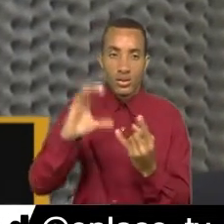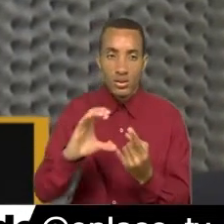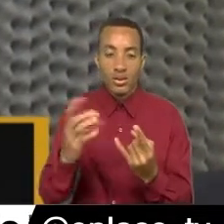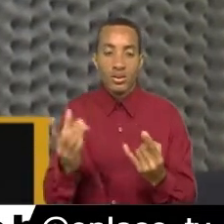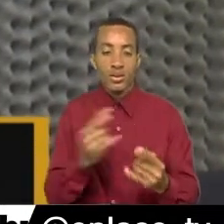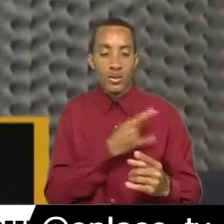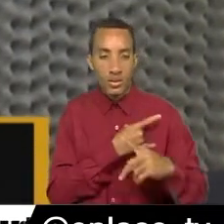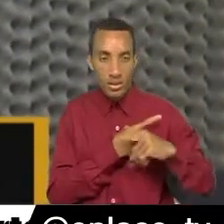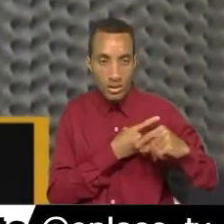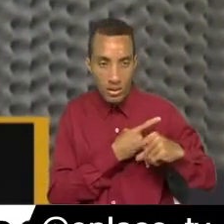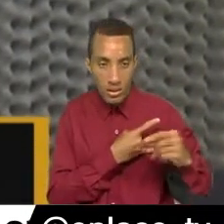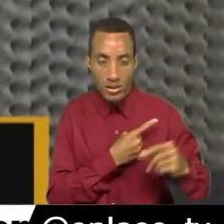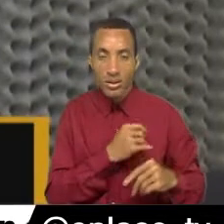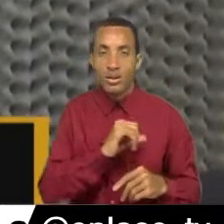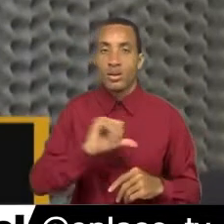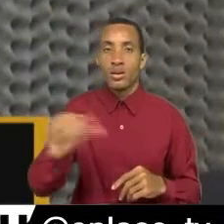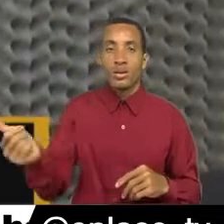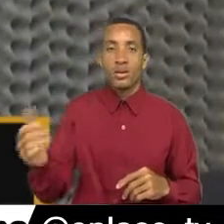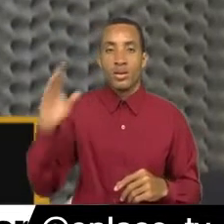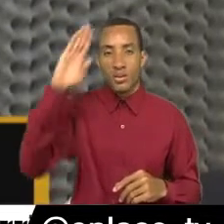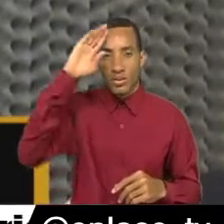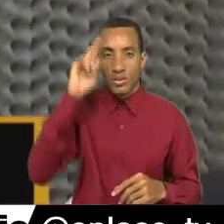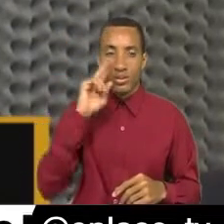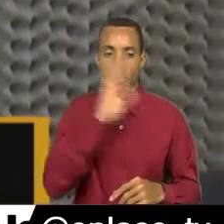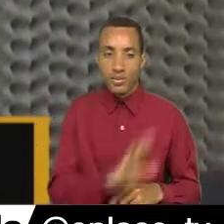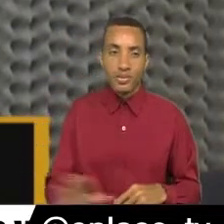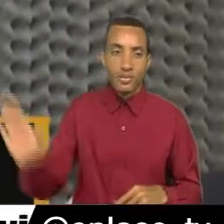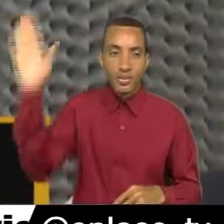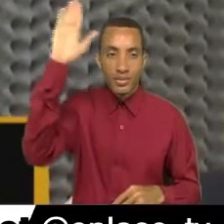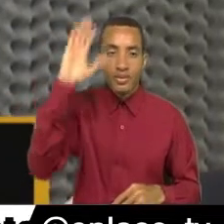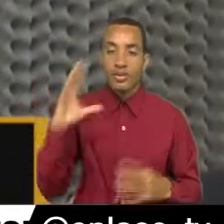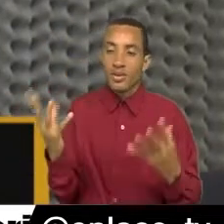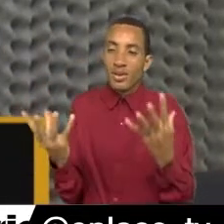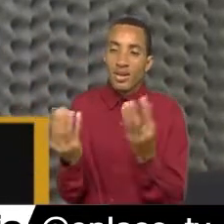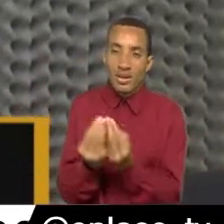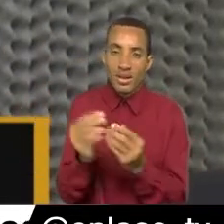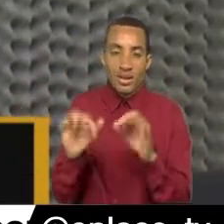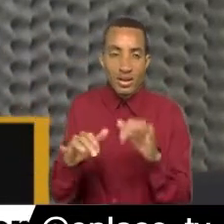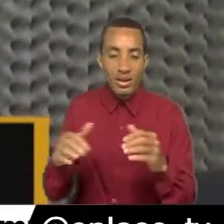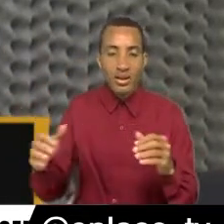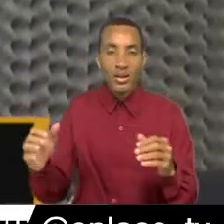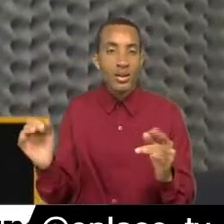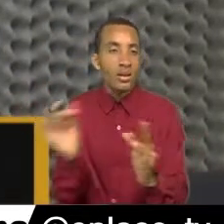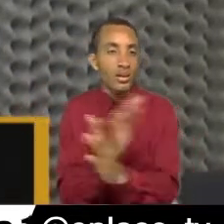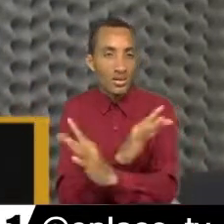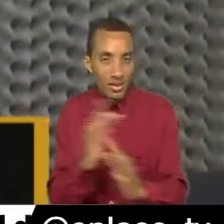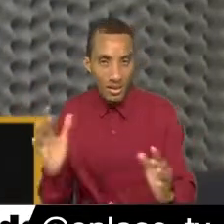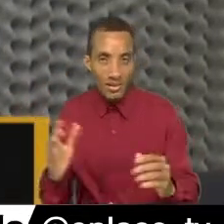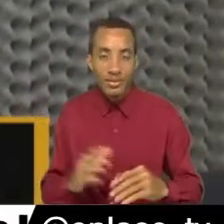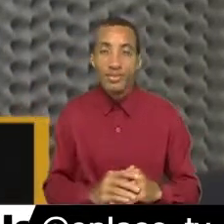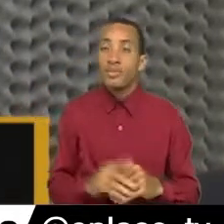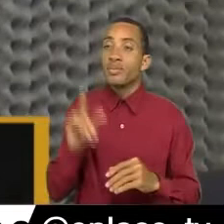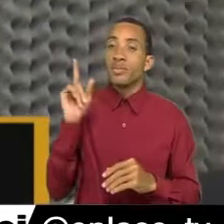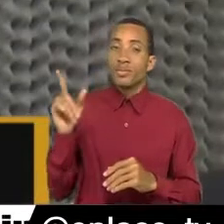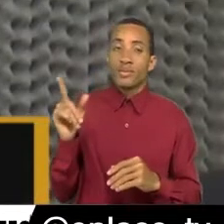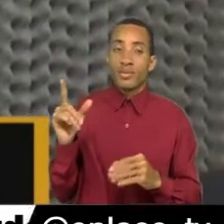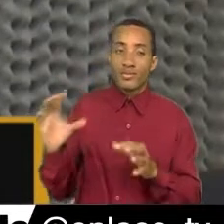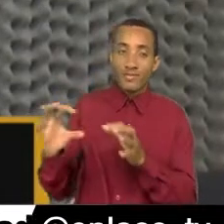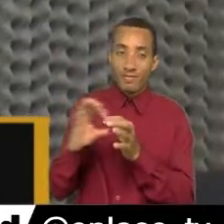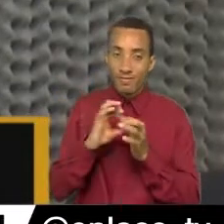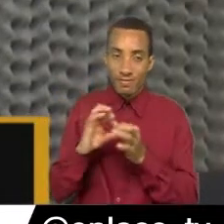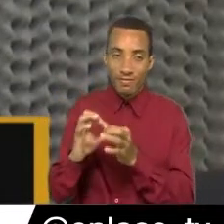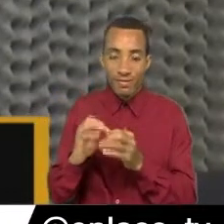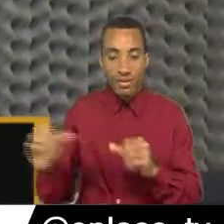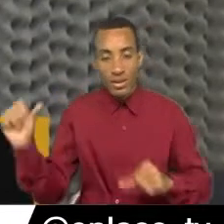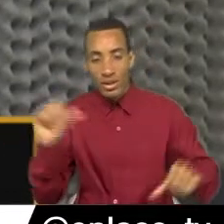la Policía Nacional, espacio público, todos nos unimos las empresas de servicio de aseo, Rediva,